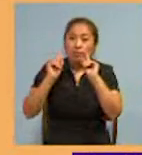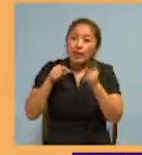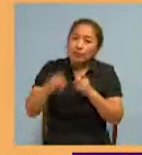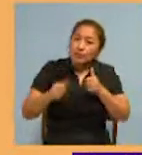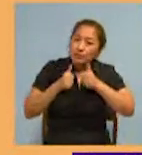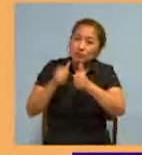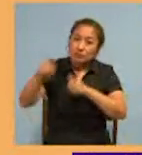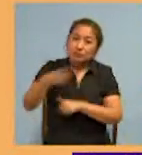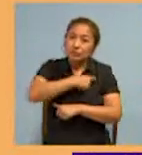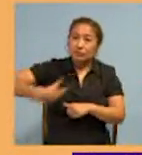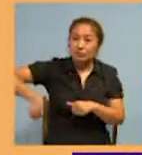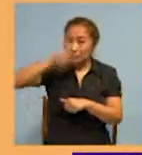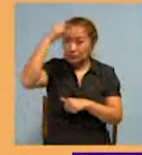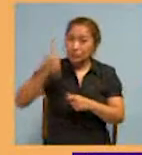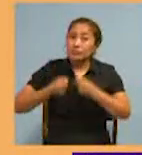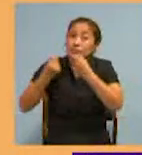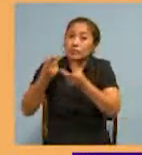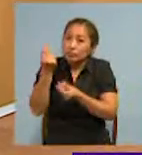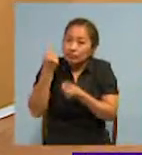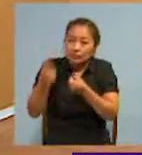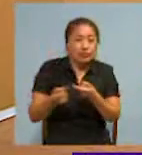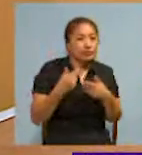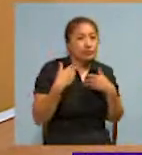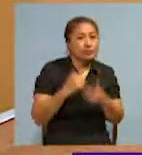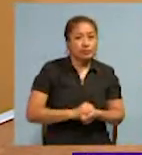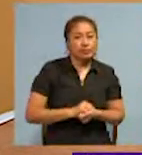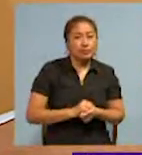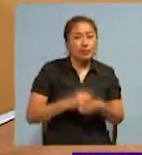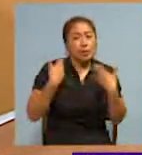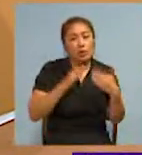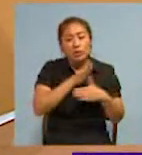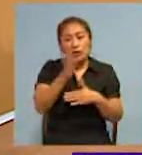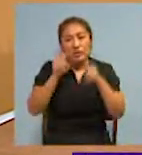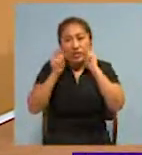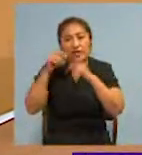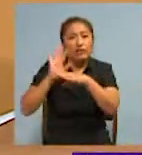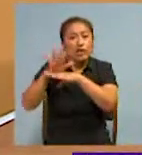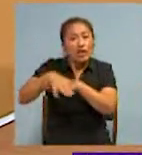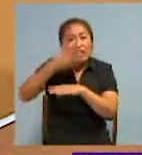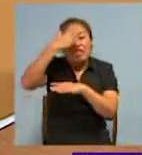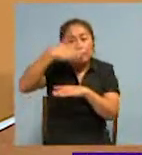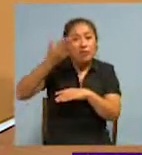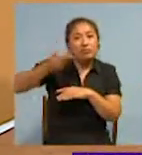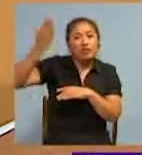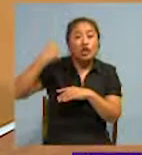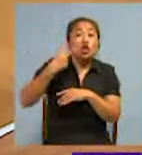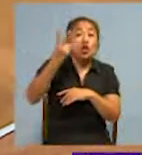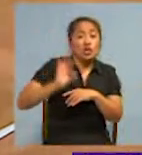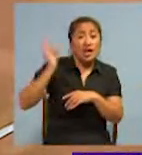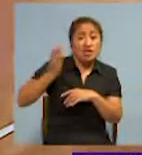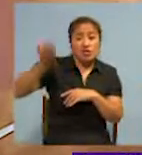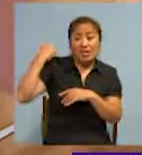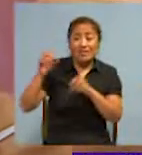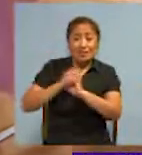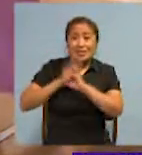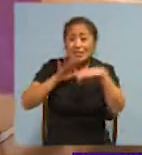acompañamiento del gobierno nacional que ha puesto los recursos ha tenido la posibilidad de recorrer en varias oportunidades hualcán después de que el casi 2 años ya de